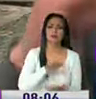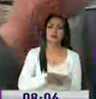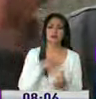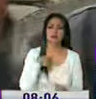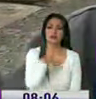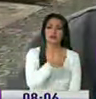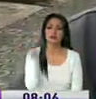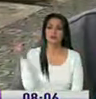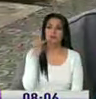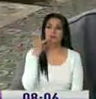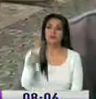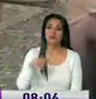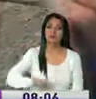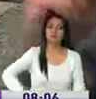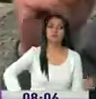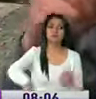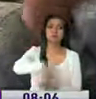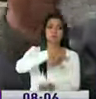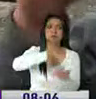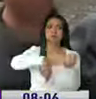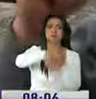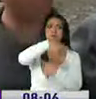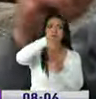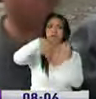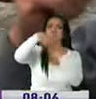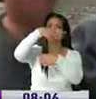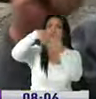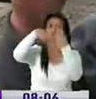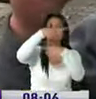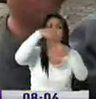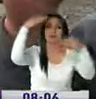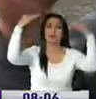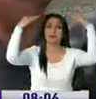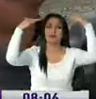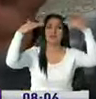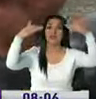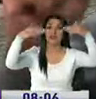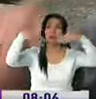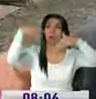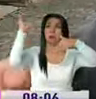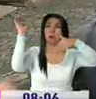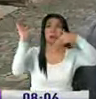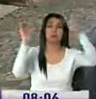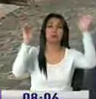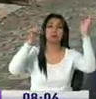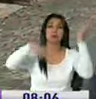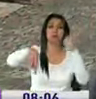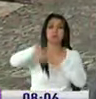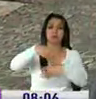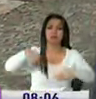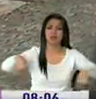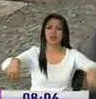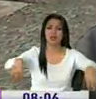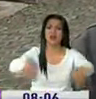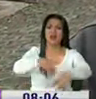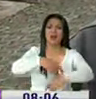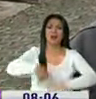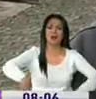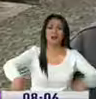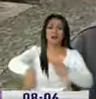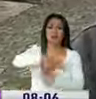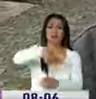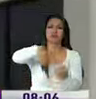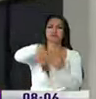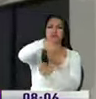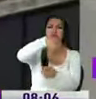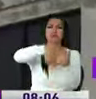el panorama que se formó, que fue que volaban las hojas de zinc, volaba y la tierra, pero de raíz, como que se